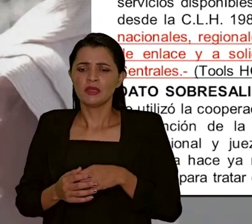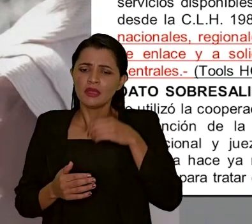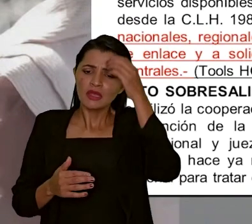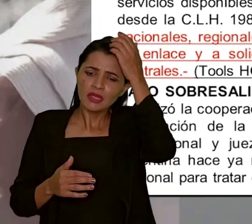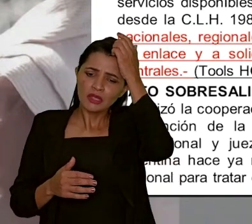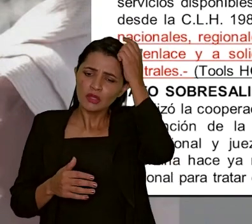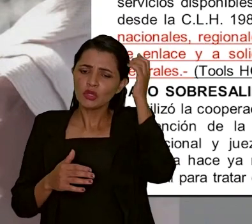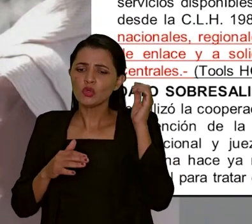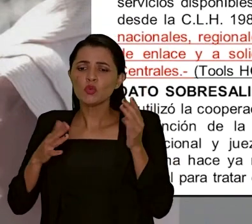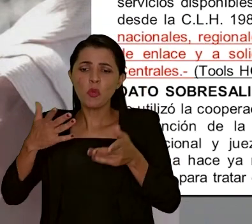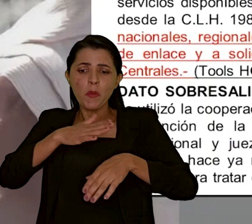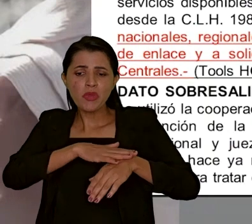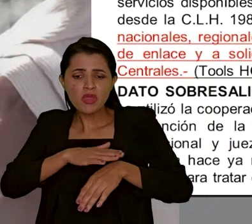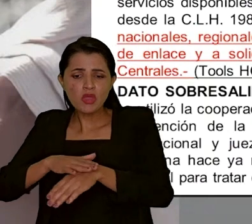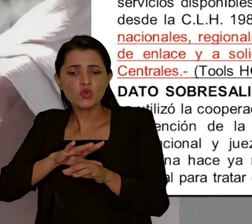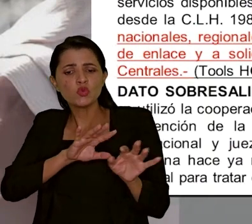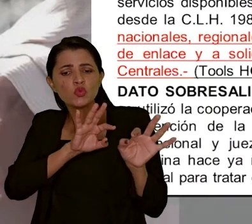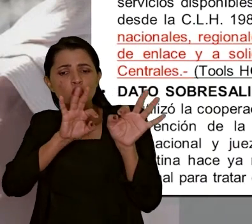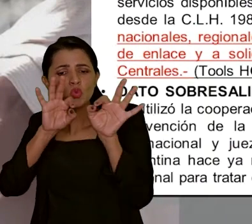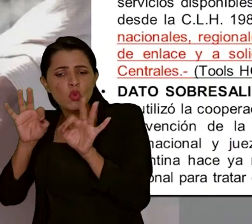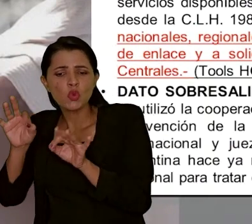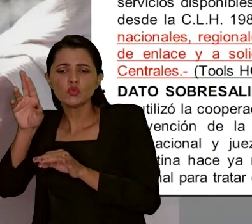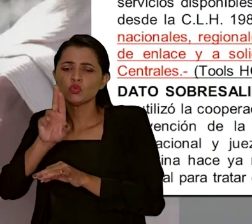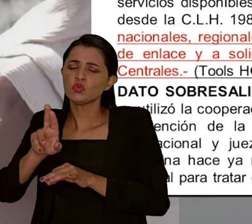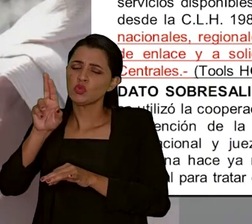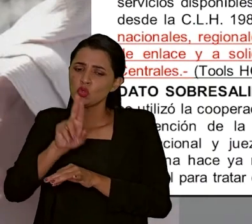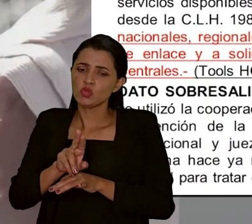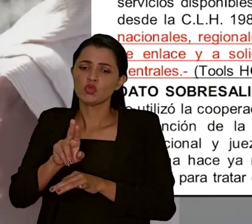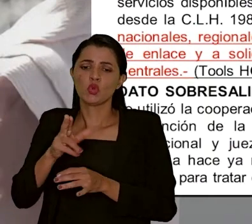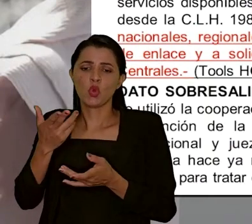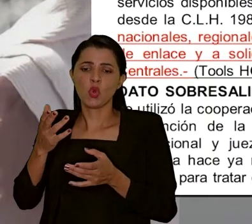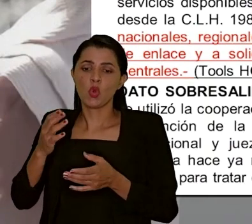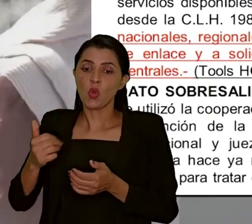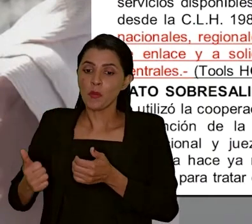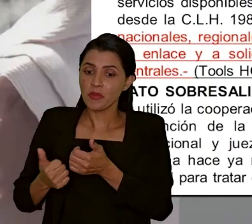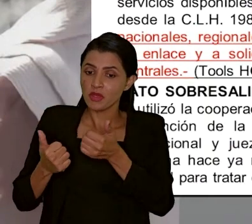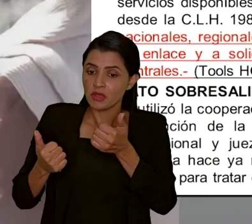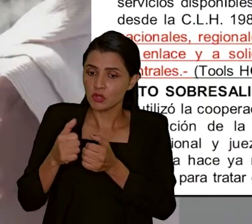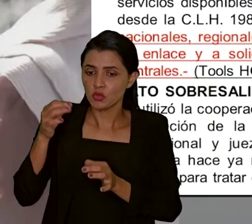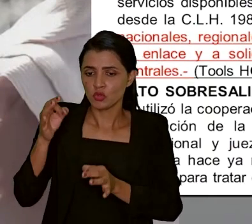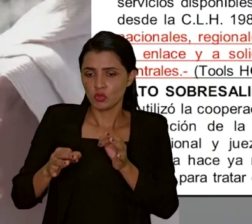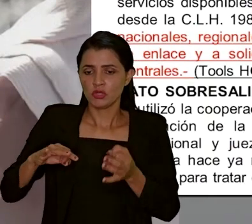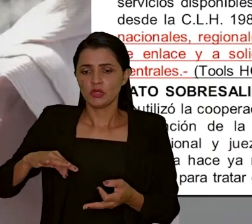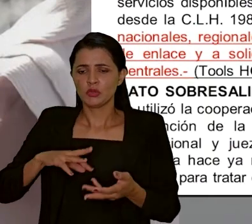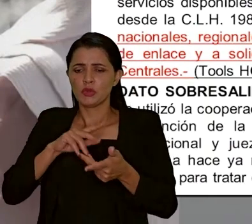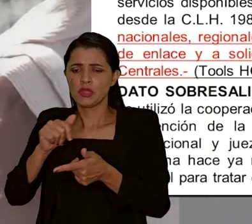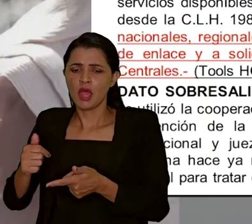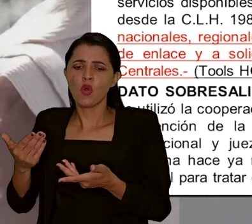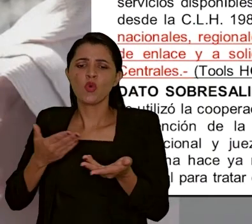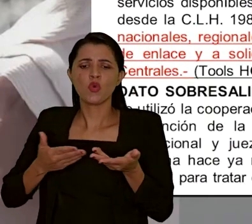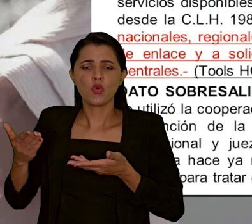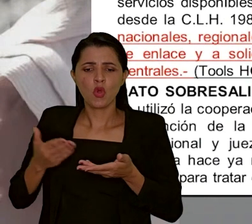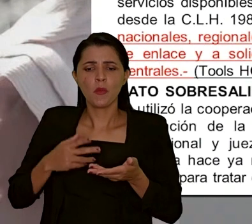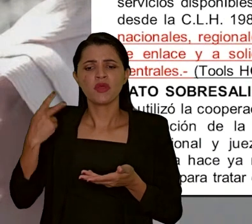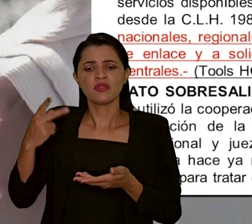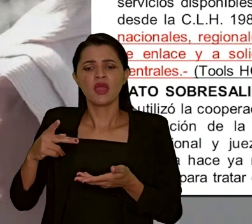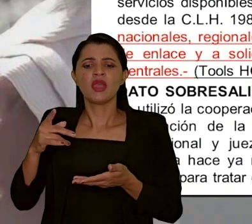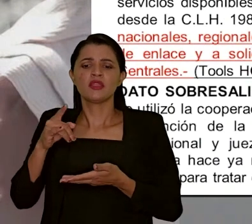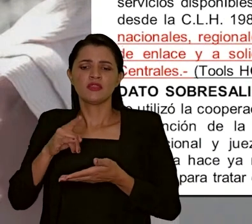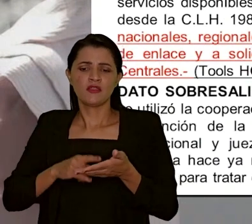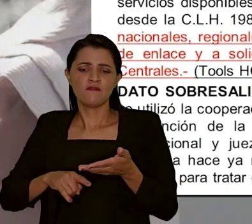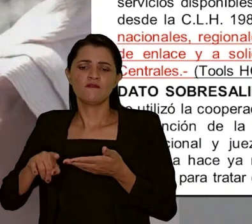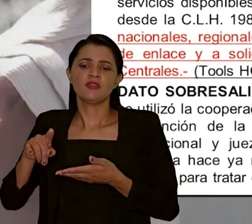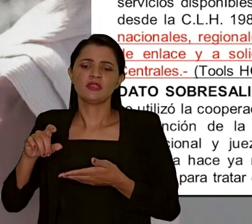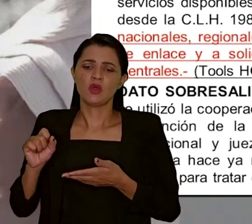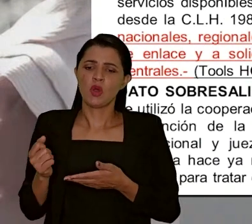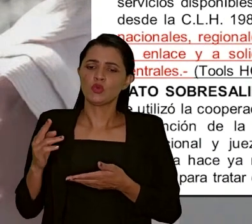momento se utilizó la cooperación jurídica internacional a través de la intervención de la autoridad central, de la jueza de la red